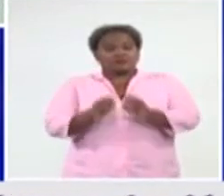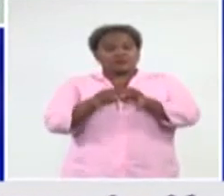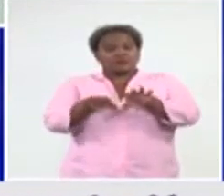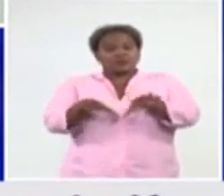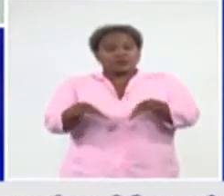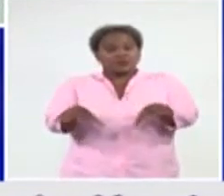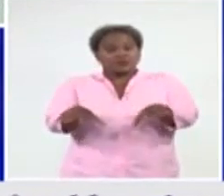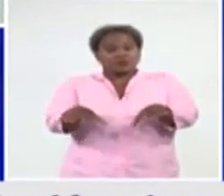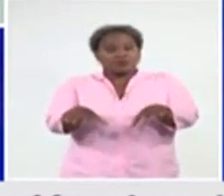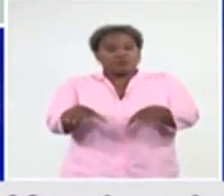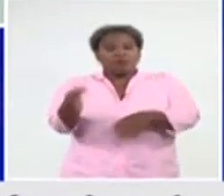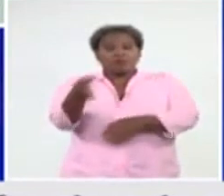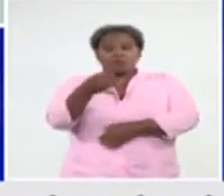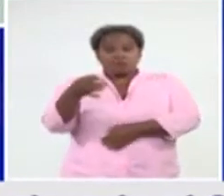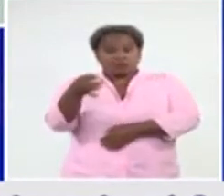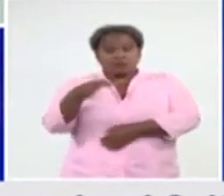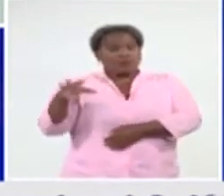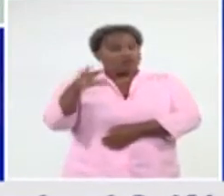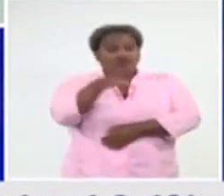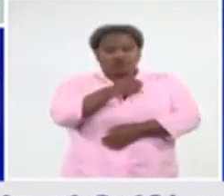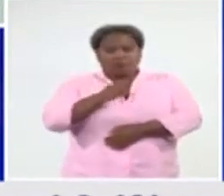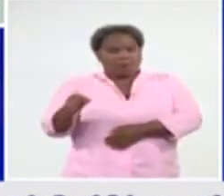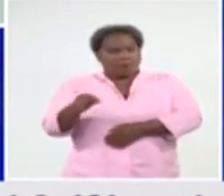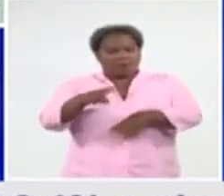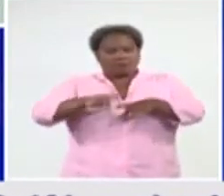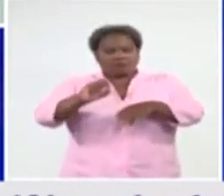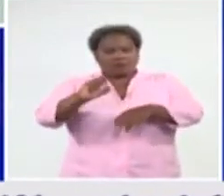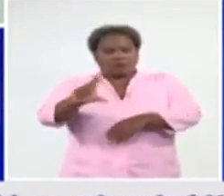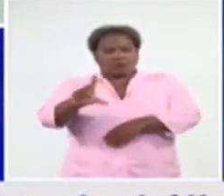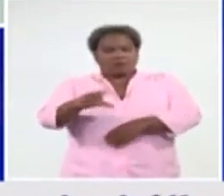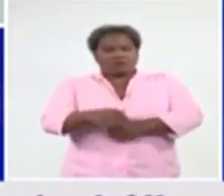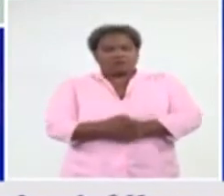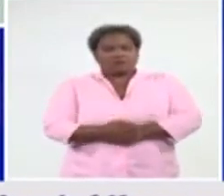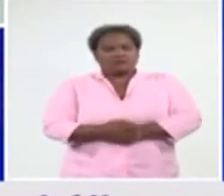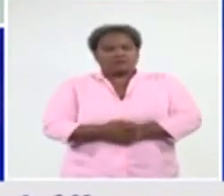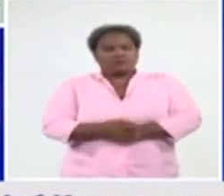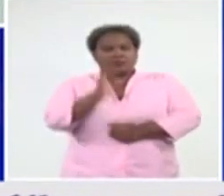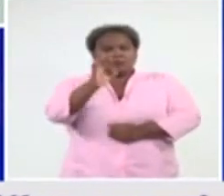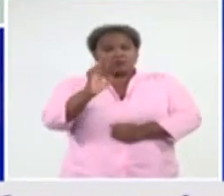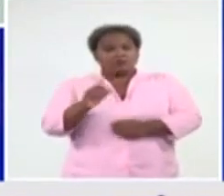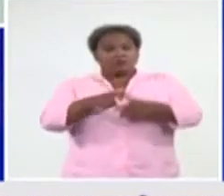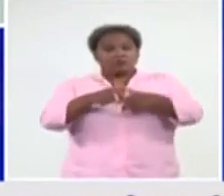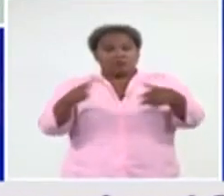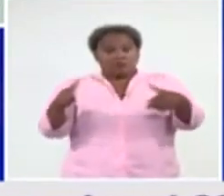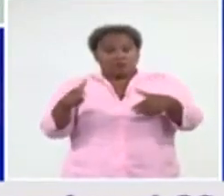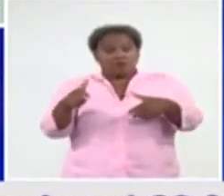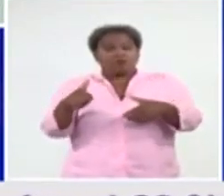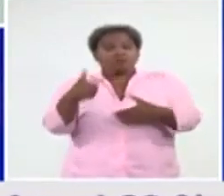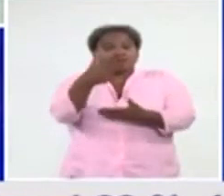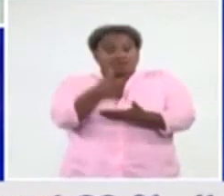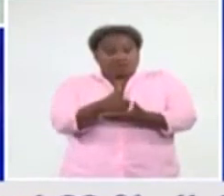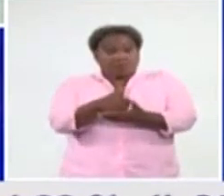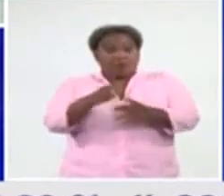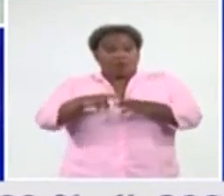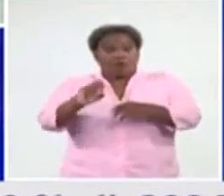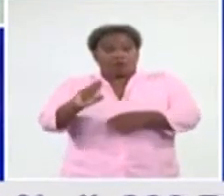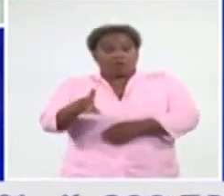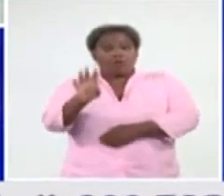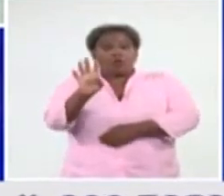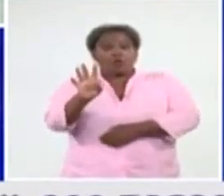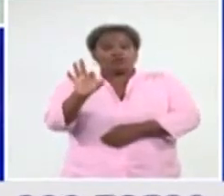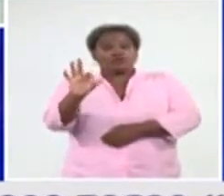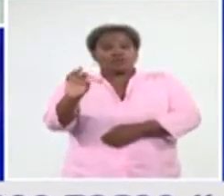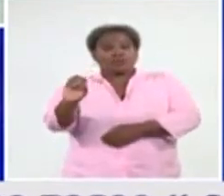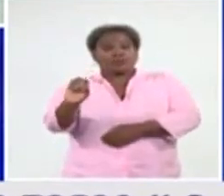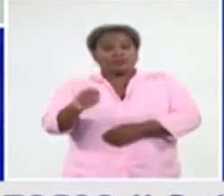en todos sus municipios, y el porciento mayor es el municipio de Holguín, que diagnostica